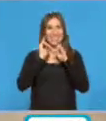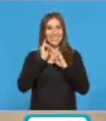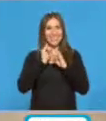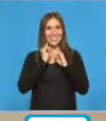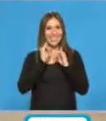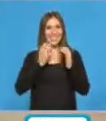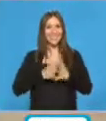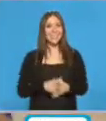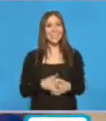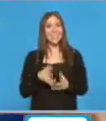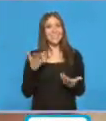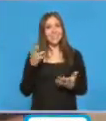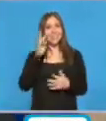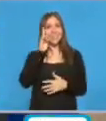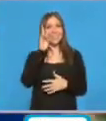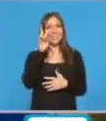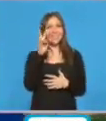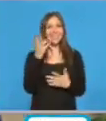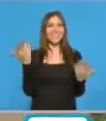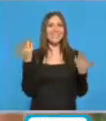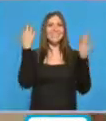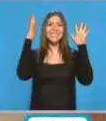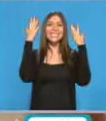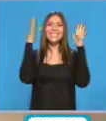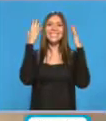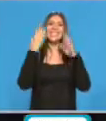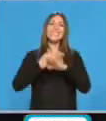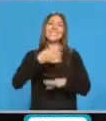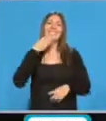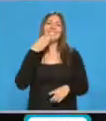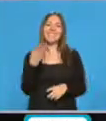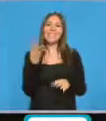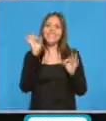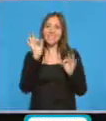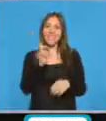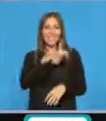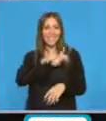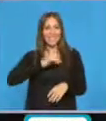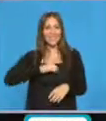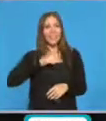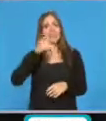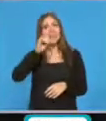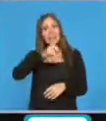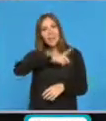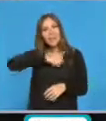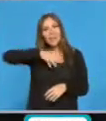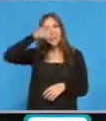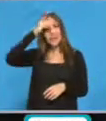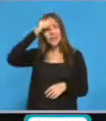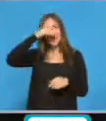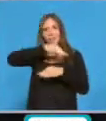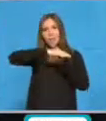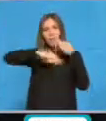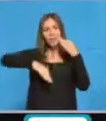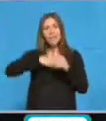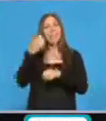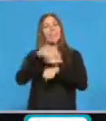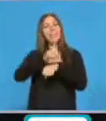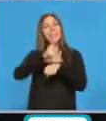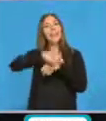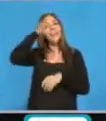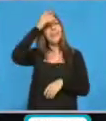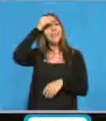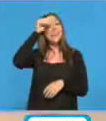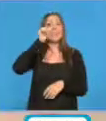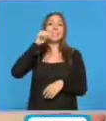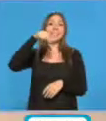A ver si me ve Itzel. Sí me vio, sí me vio. Muy bien, como debe de ser. Como debe de ser, Hay que aprender señora. de todo un poco, todos los días se aprende algo nuevo y sobre todo aquí